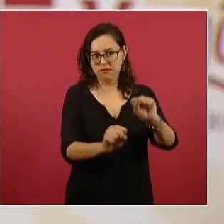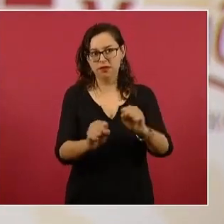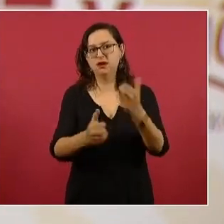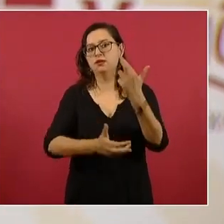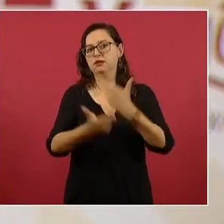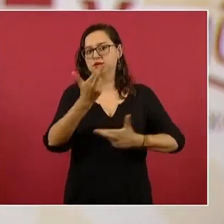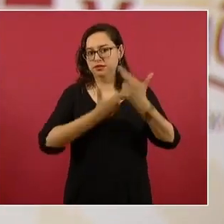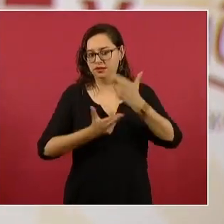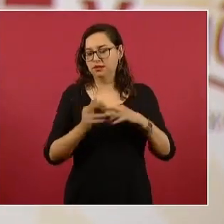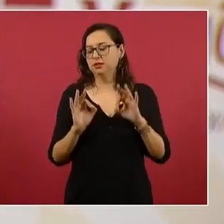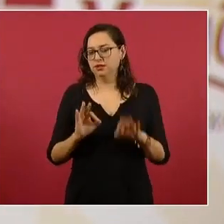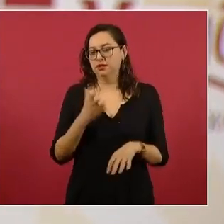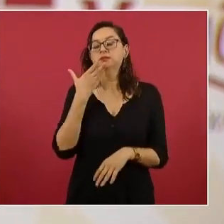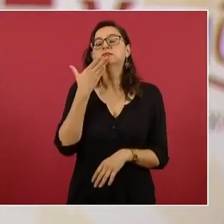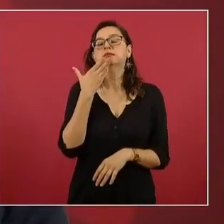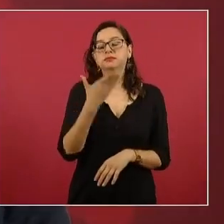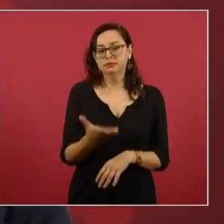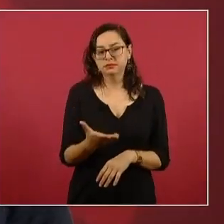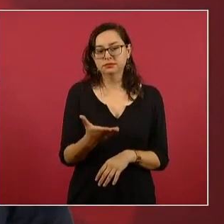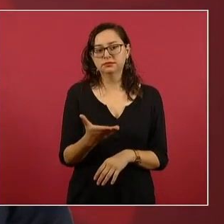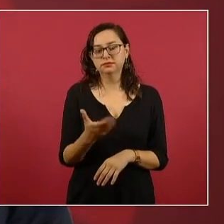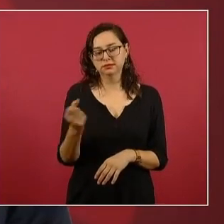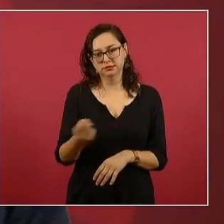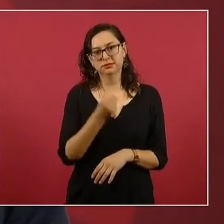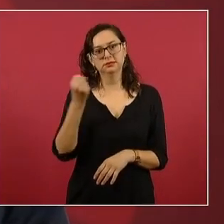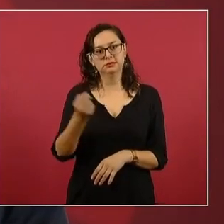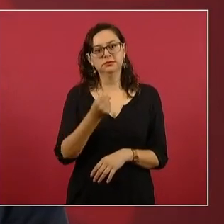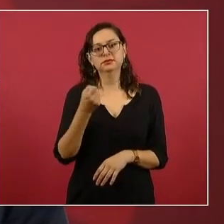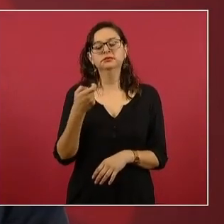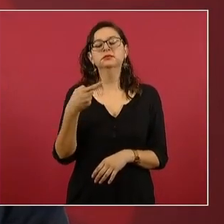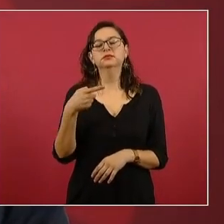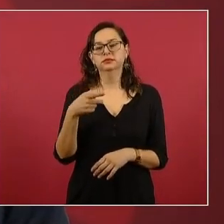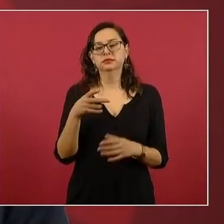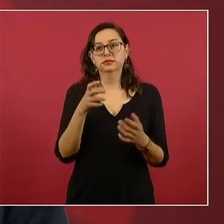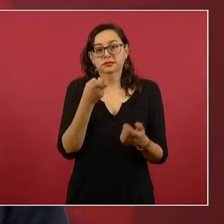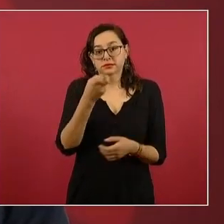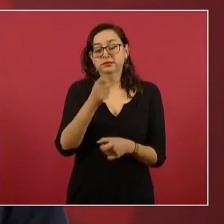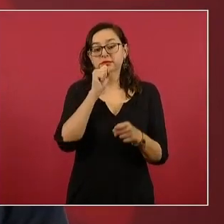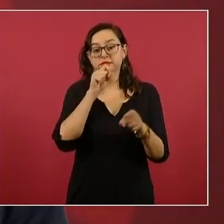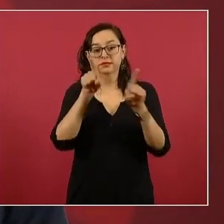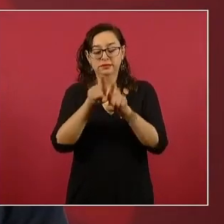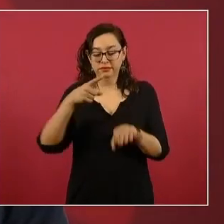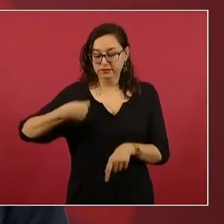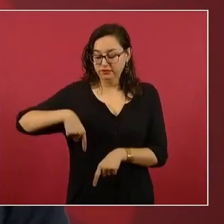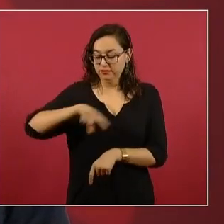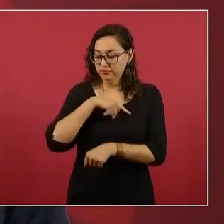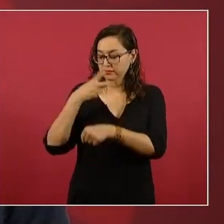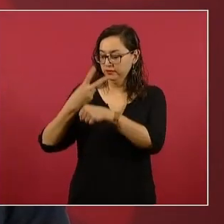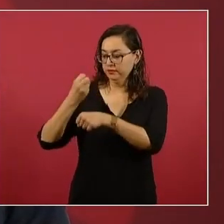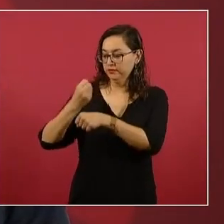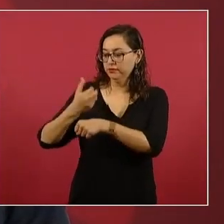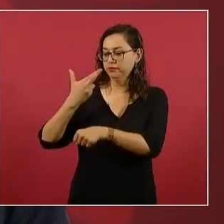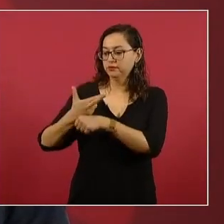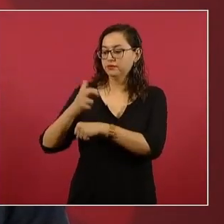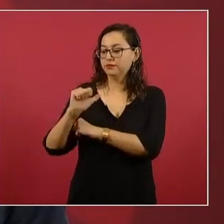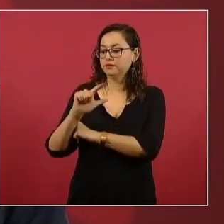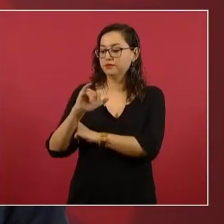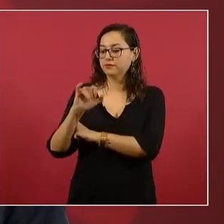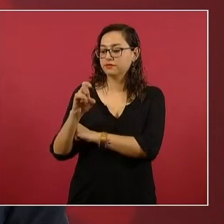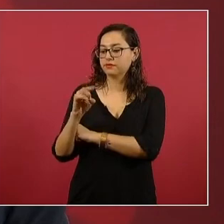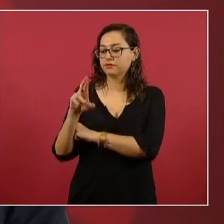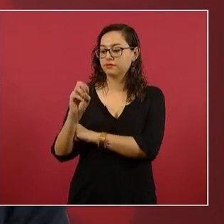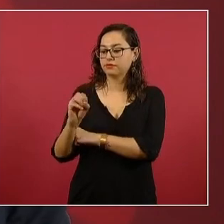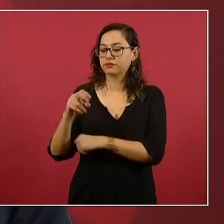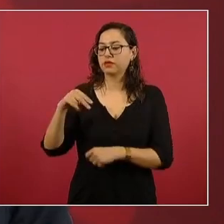nosotros estamos también muy en coordinación con el subsecretario Alejandro Encinas y con la comisionada de búsqueda